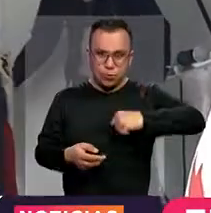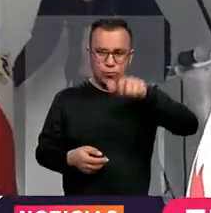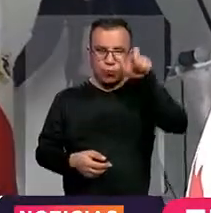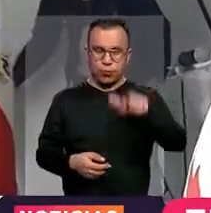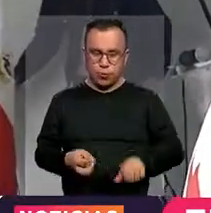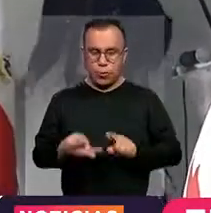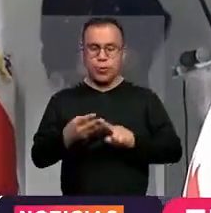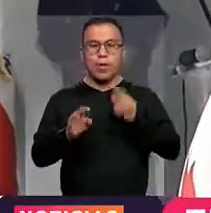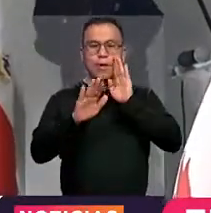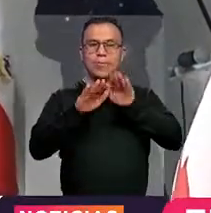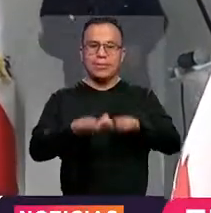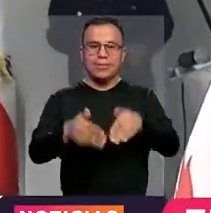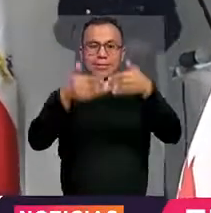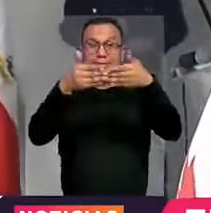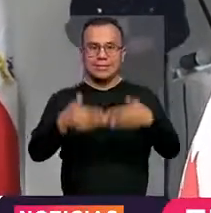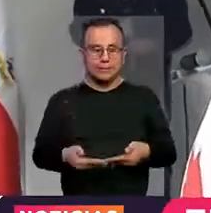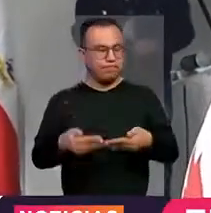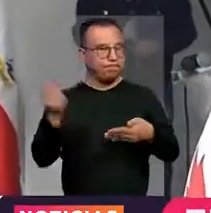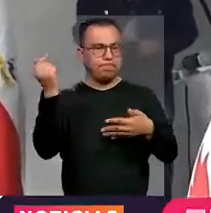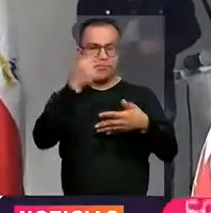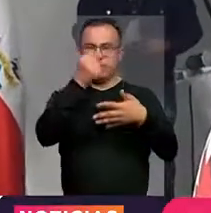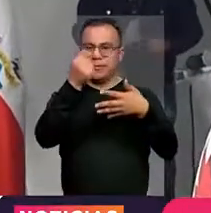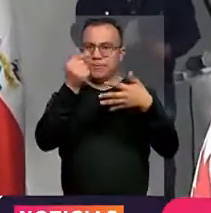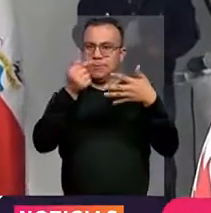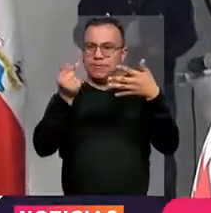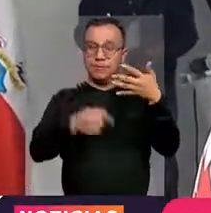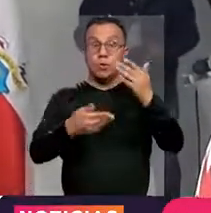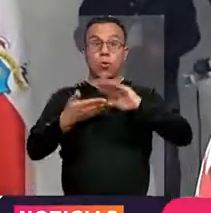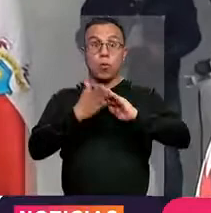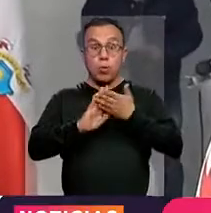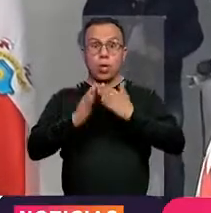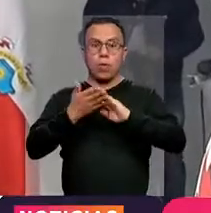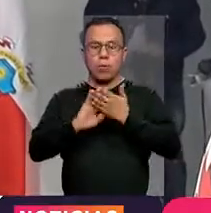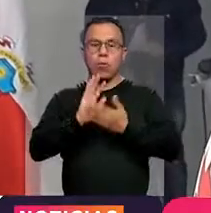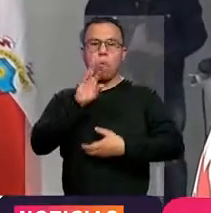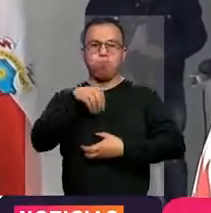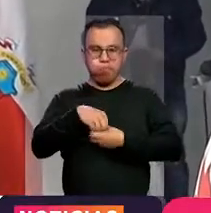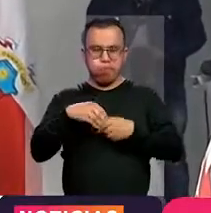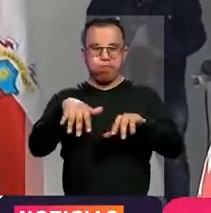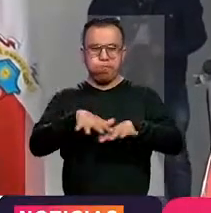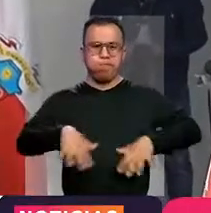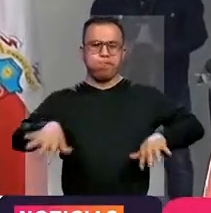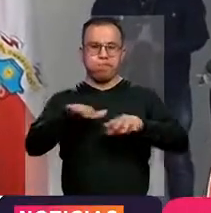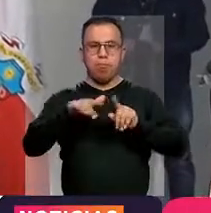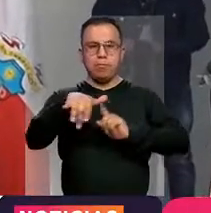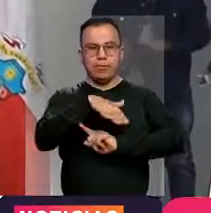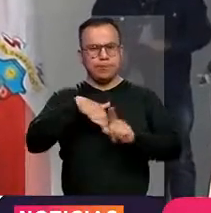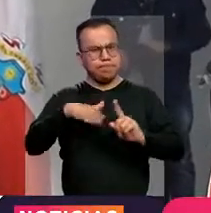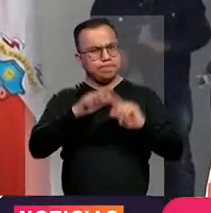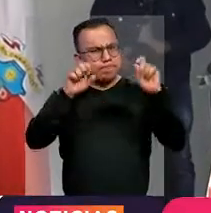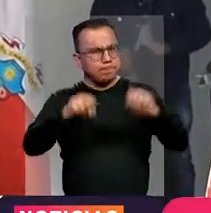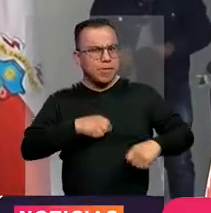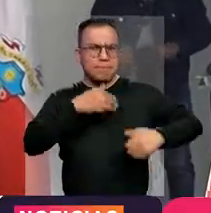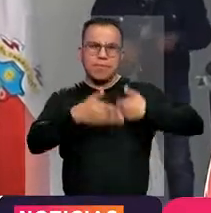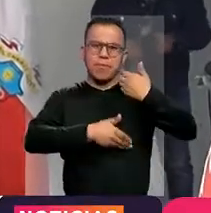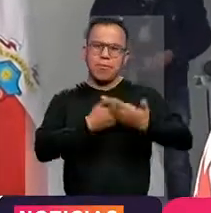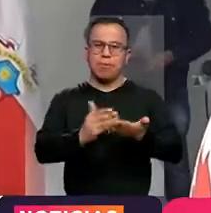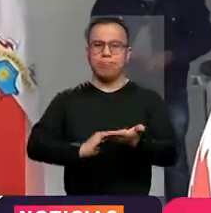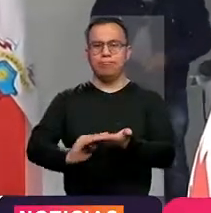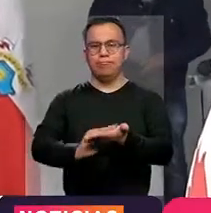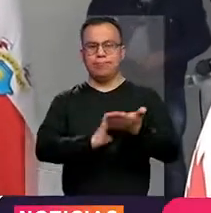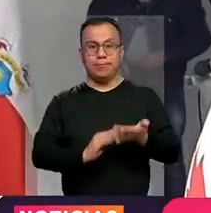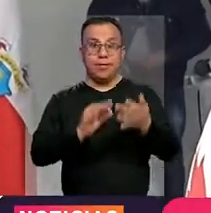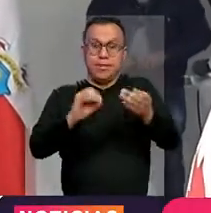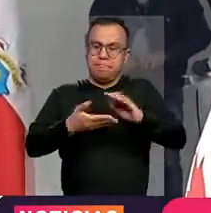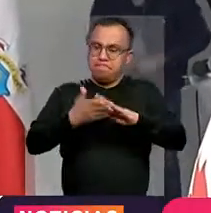de discapacidad, en fin, toda la comunidad converge en este espacio de participación donde se pueden llegar a solucionar de